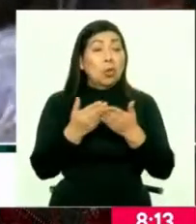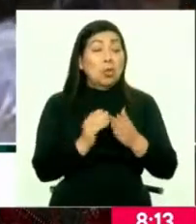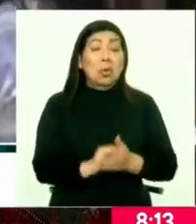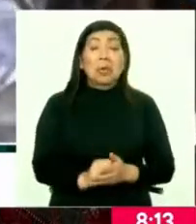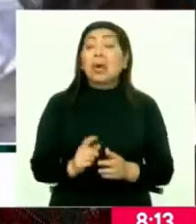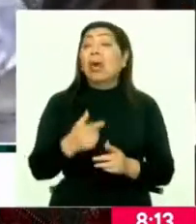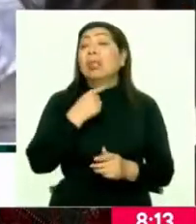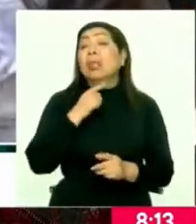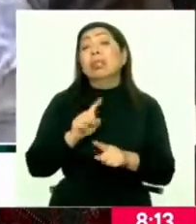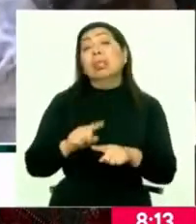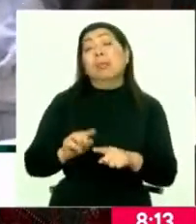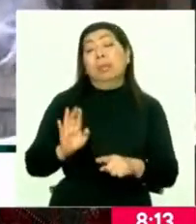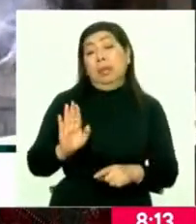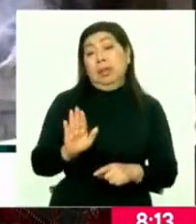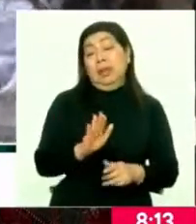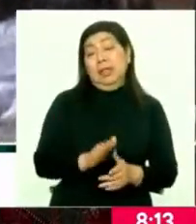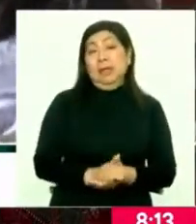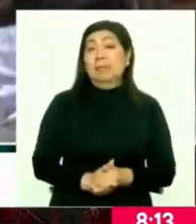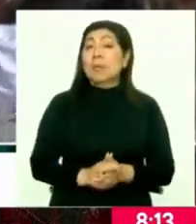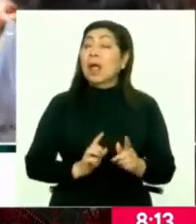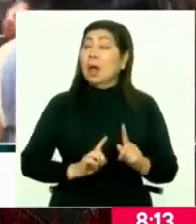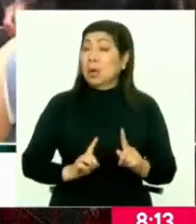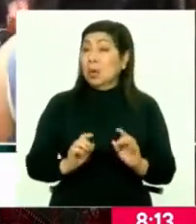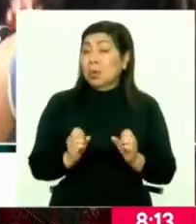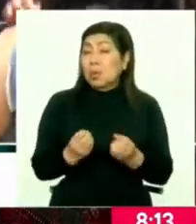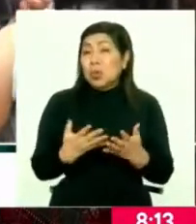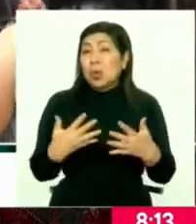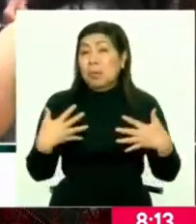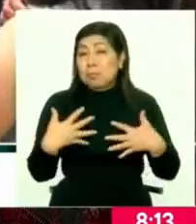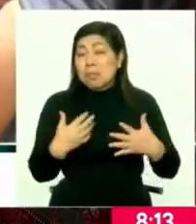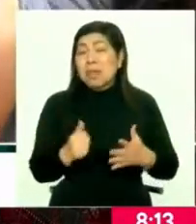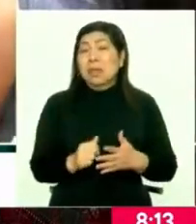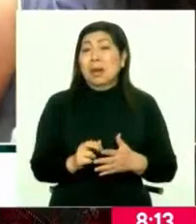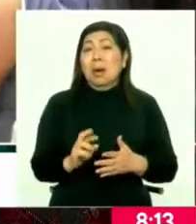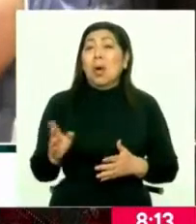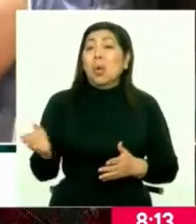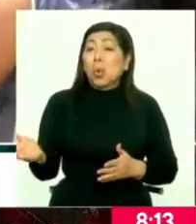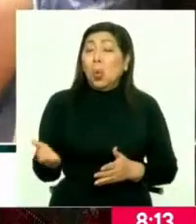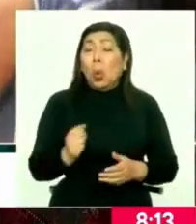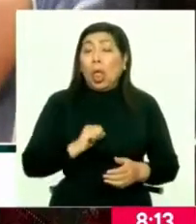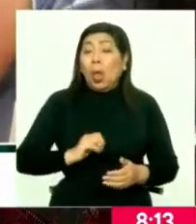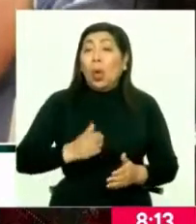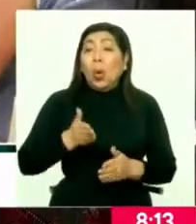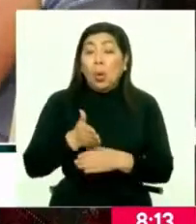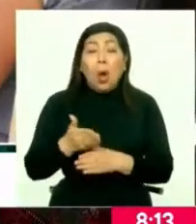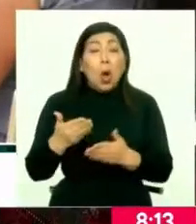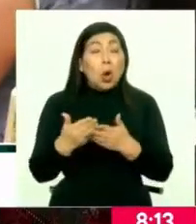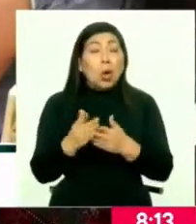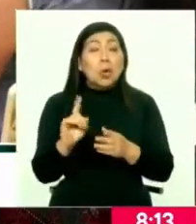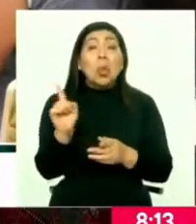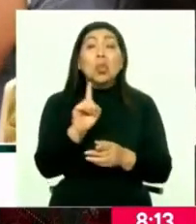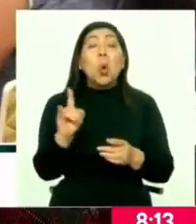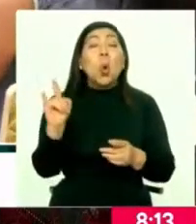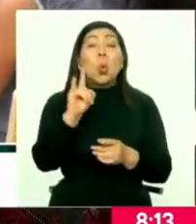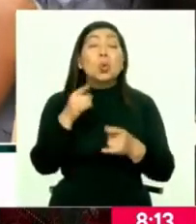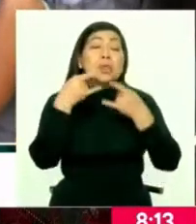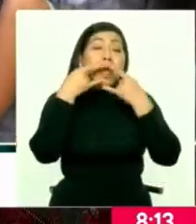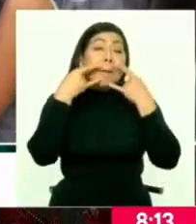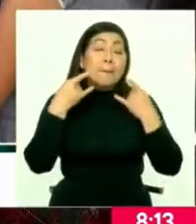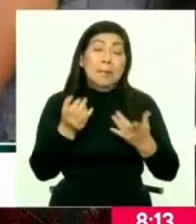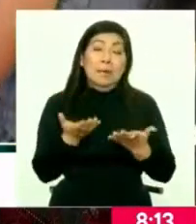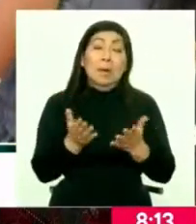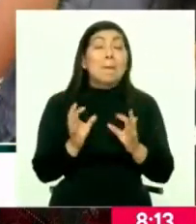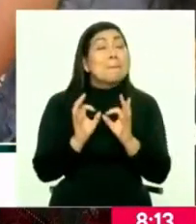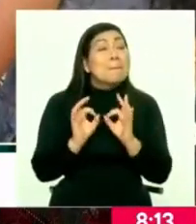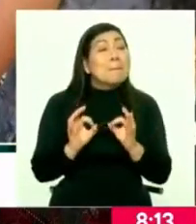colegios. En algún momento había mucho temor, ¿no?, que los padres manden a sus hijos y no utilicen mascarillas de protección con